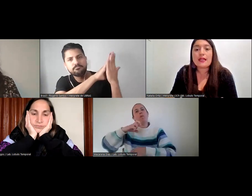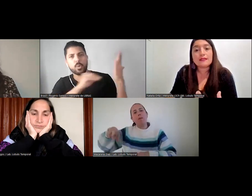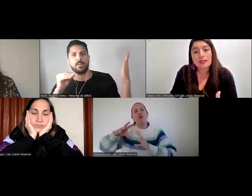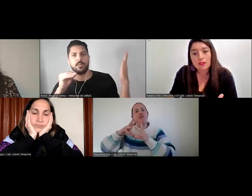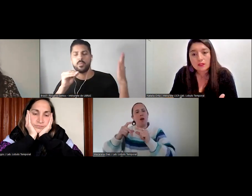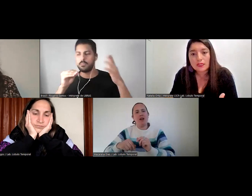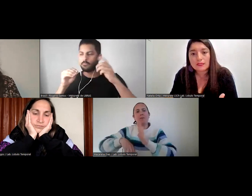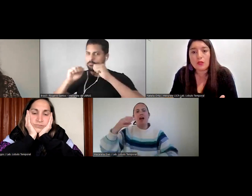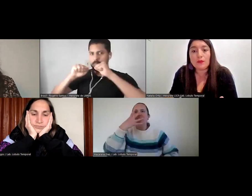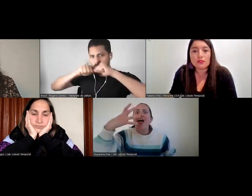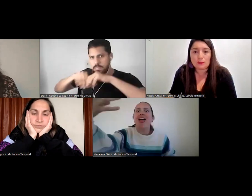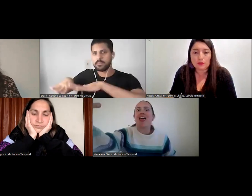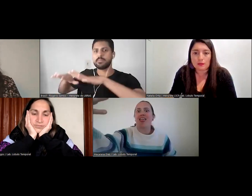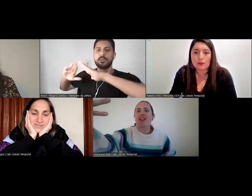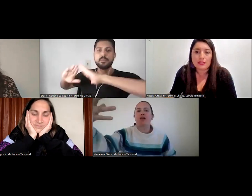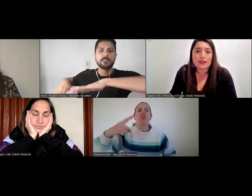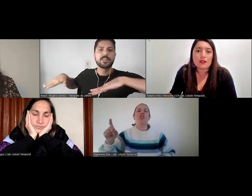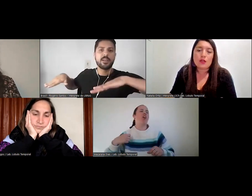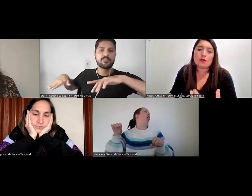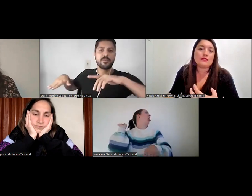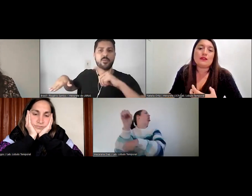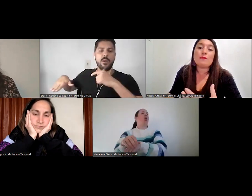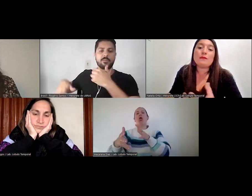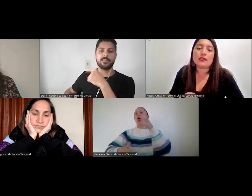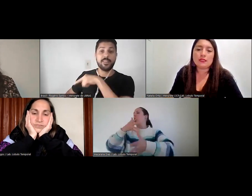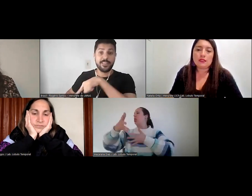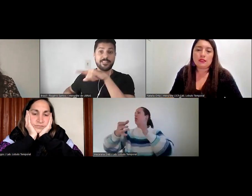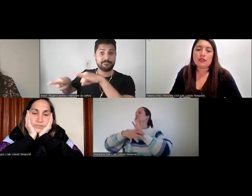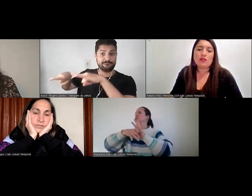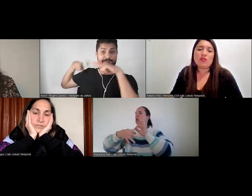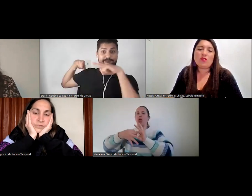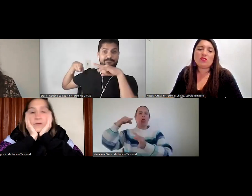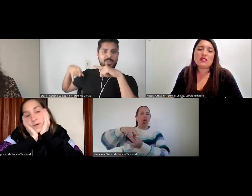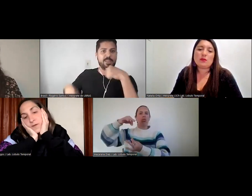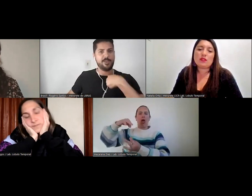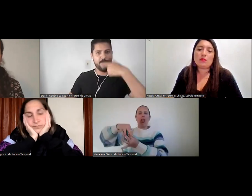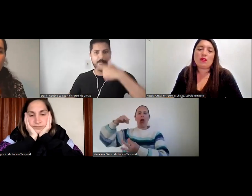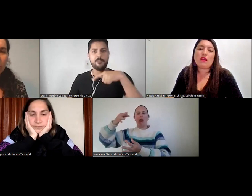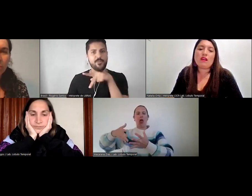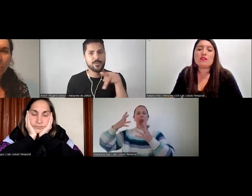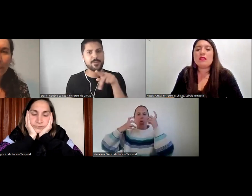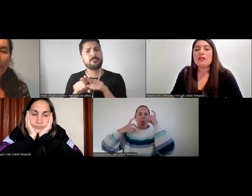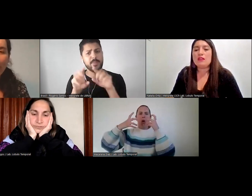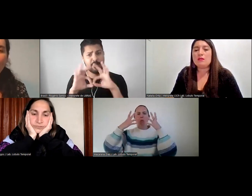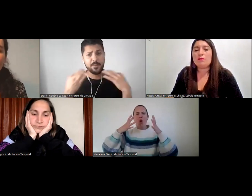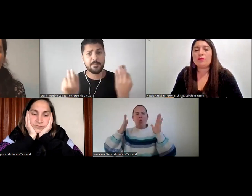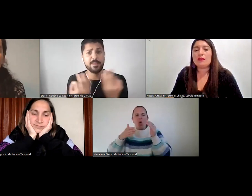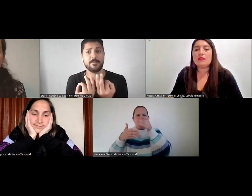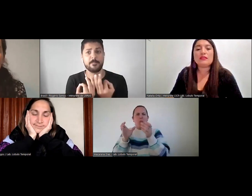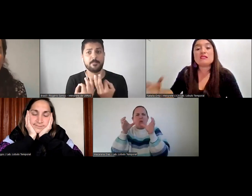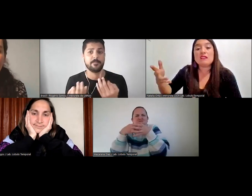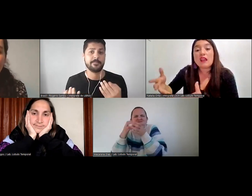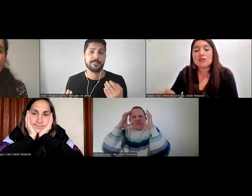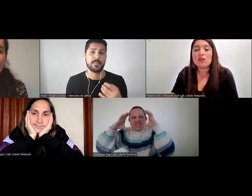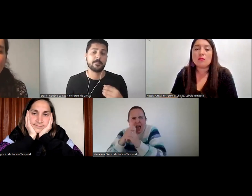se sientan atraídos hacia los profesores, por ejemplo, las familias, y que no sea, por ejemplo,